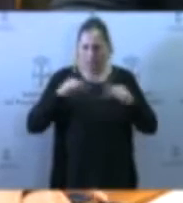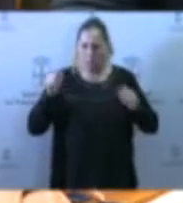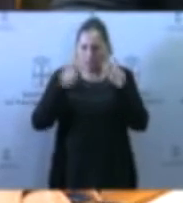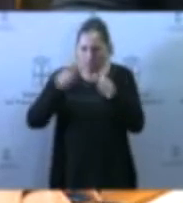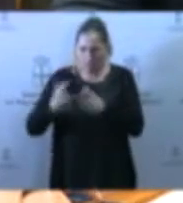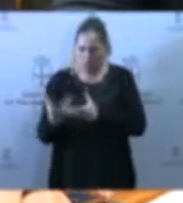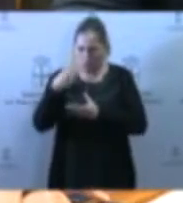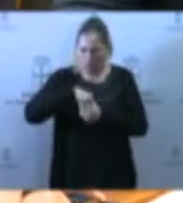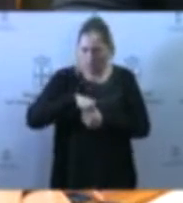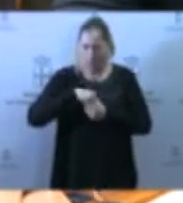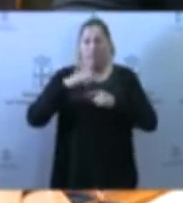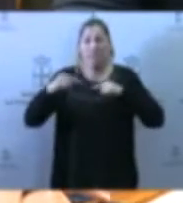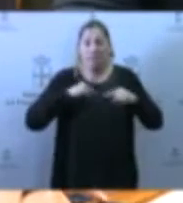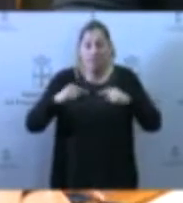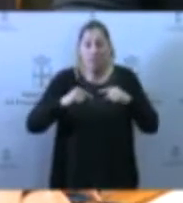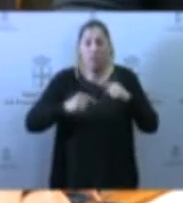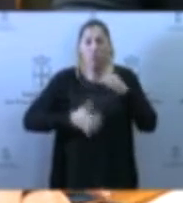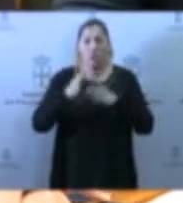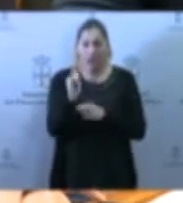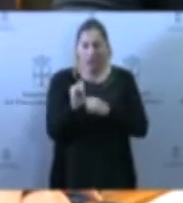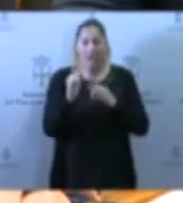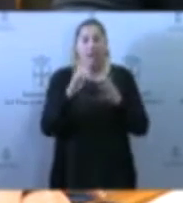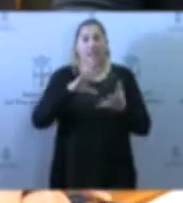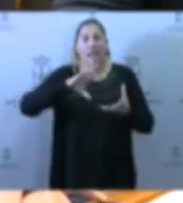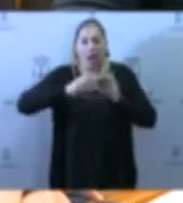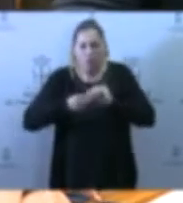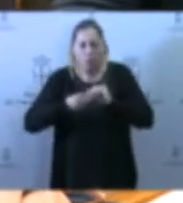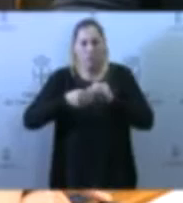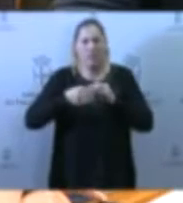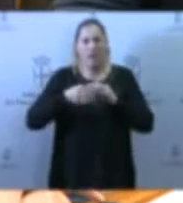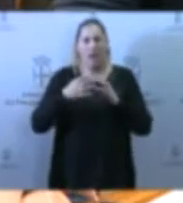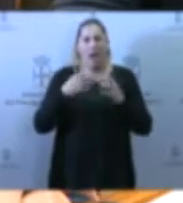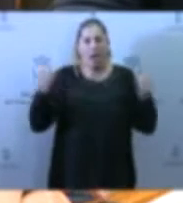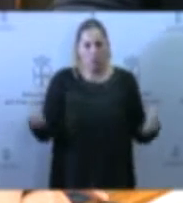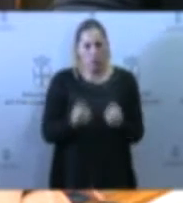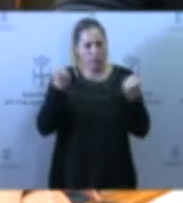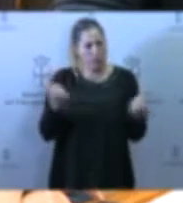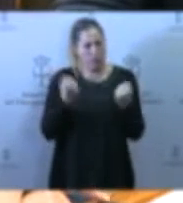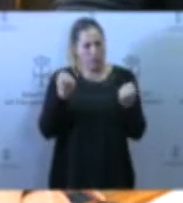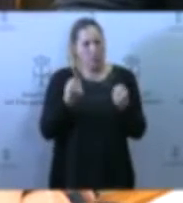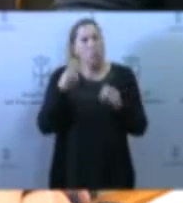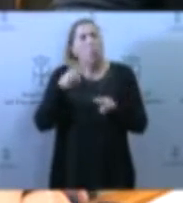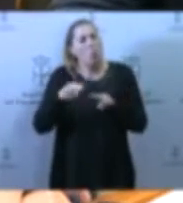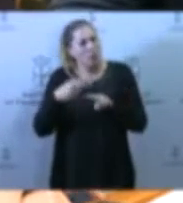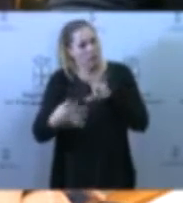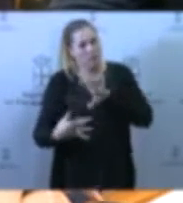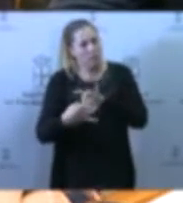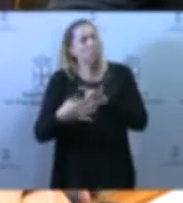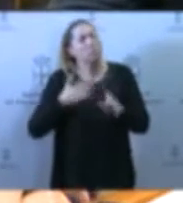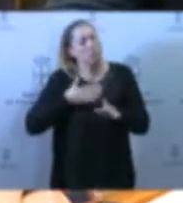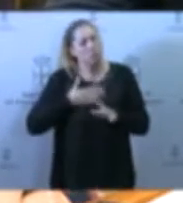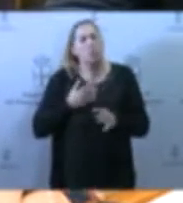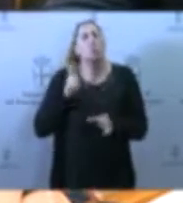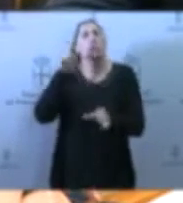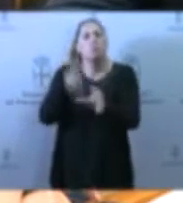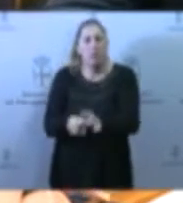compromiso y decisión para el reajuste en las actuaciones, en medidas y en políticas, non tenga duda que aí vamos a estar. Pero, señor